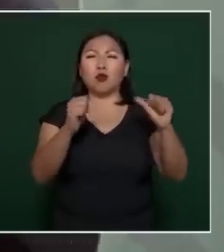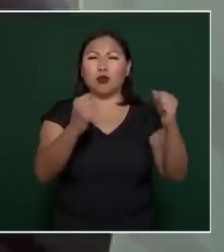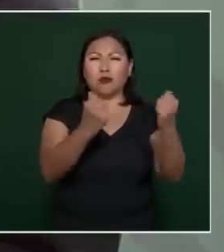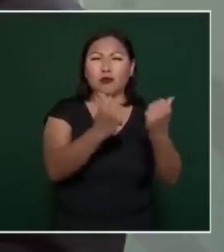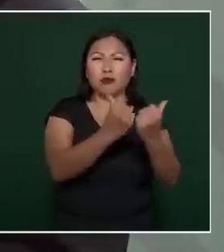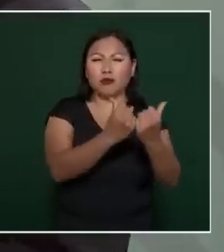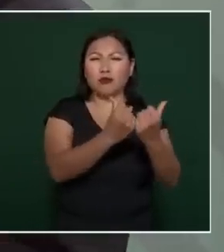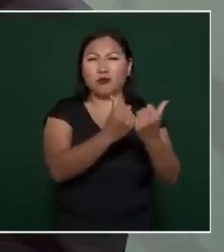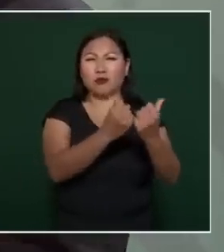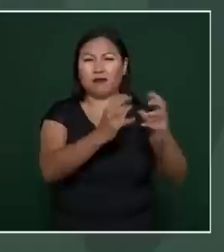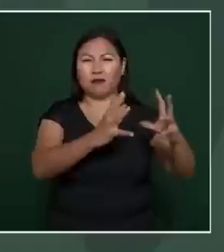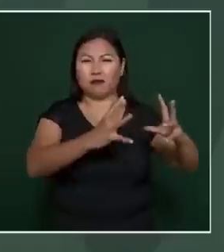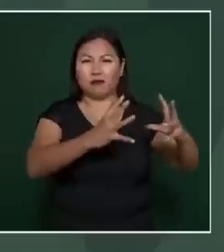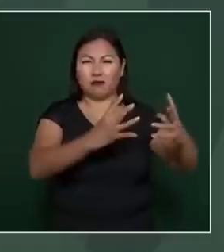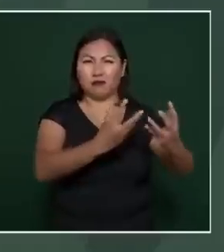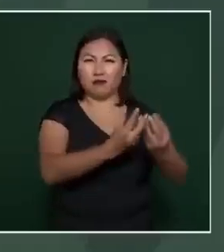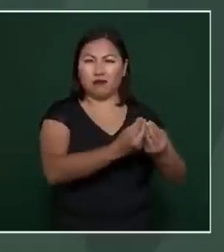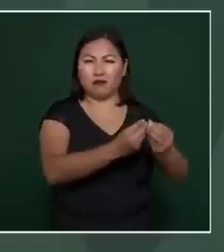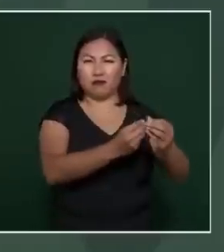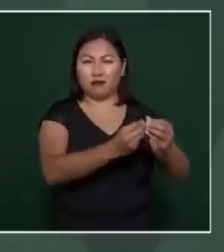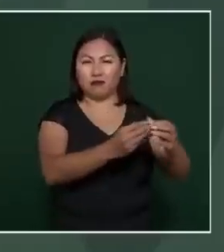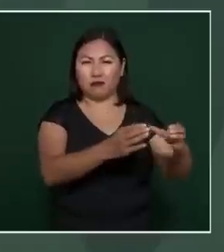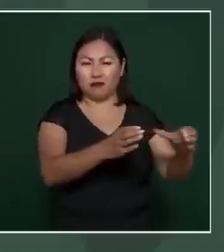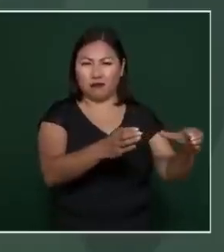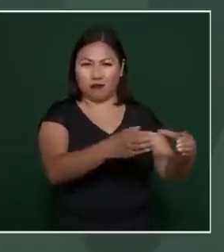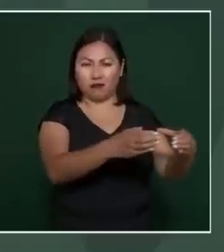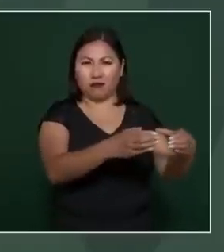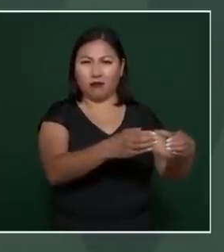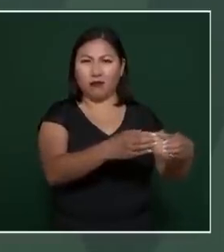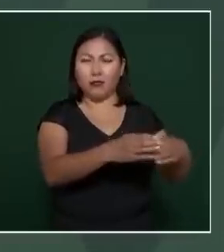cuando se